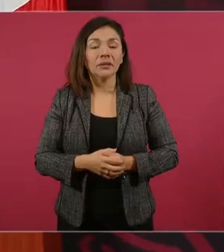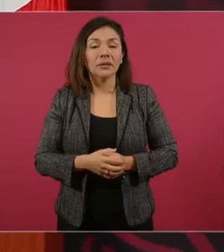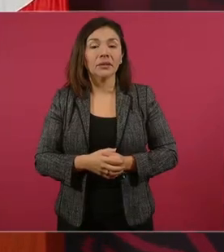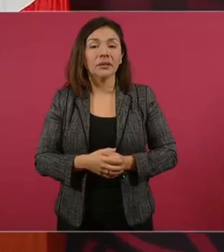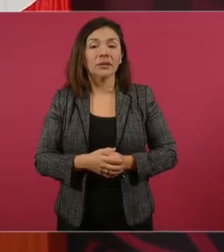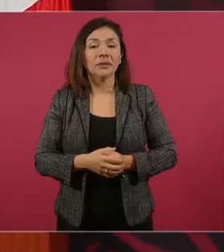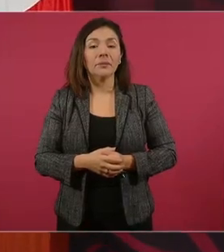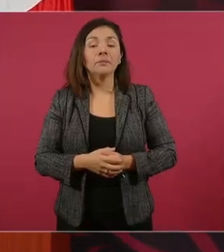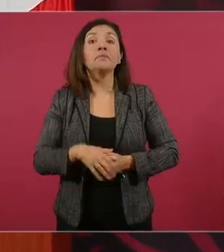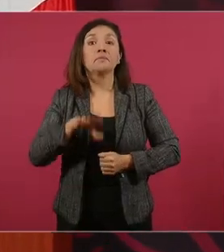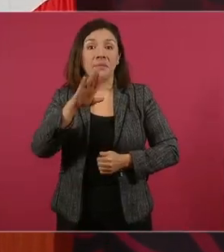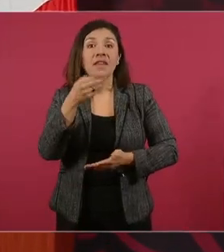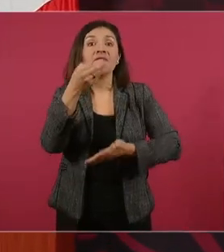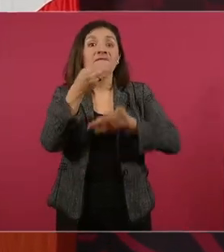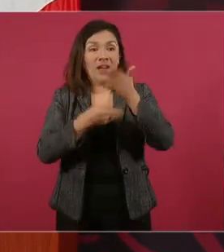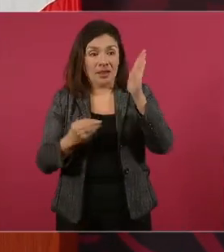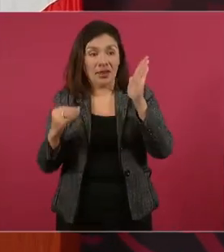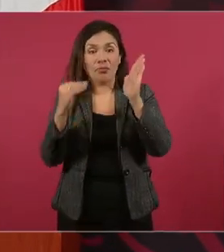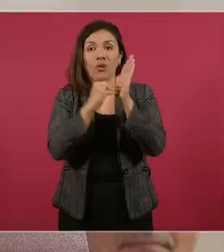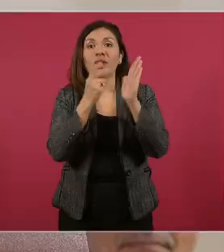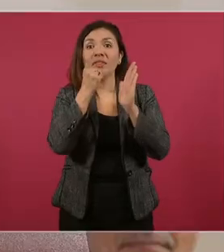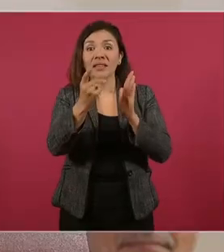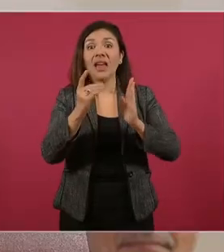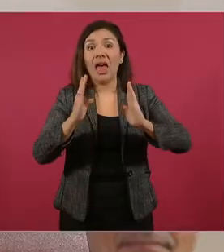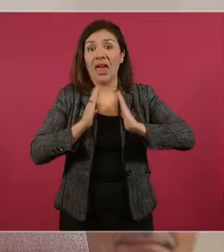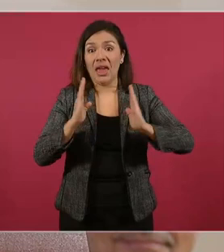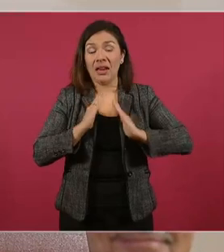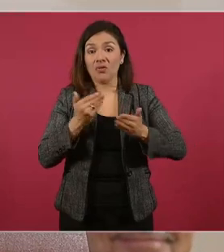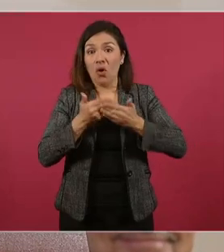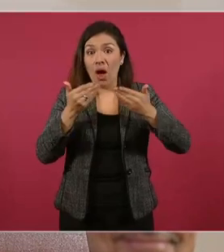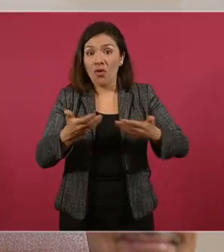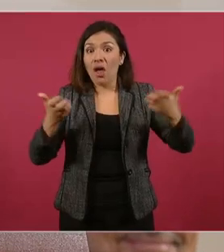les faltó nada más que el ejército está construyendo